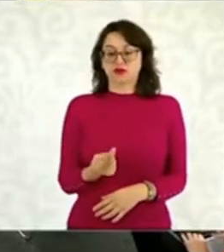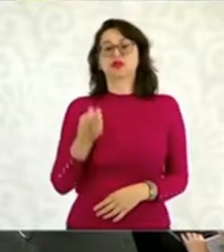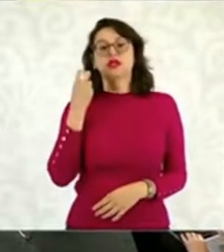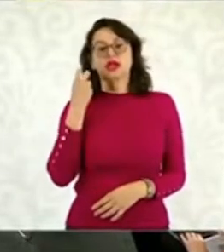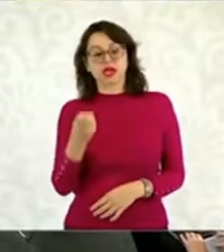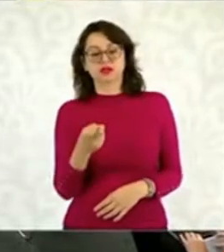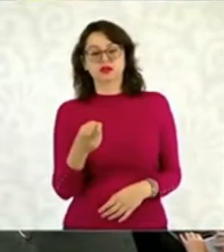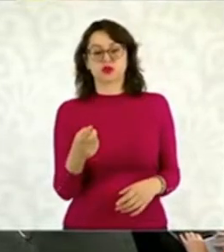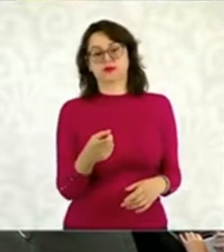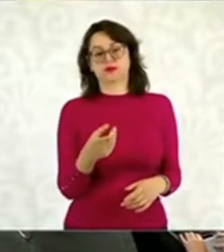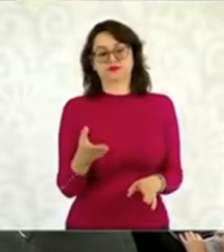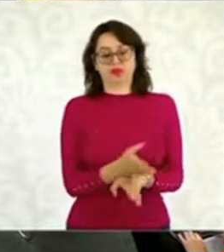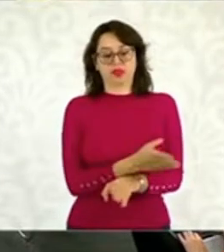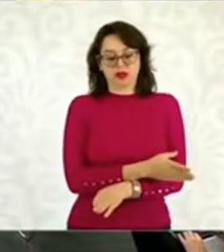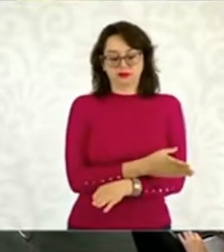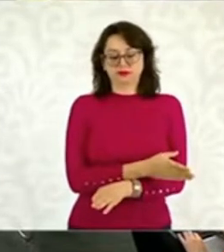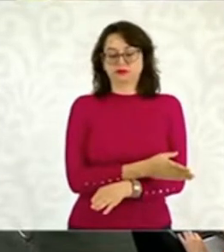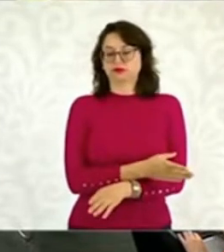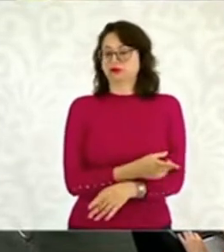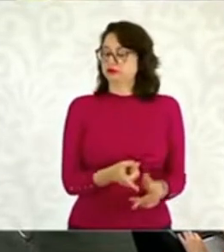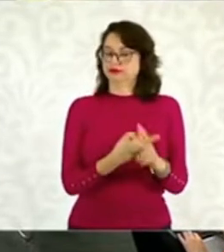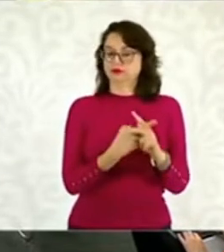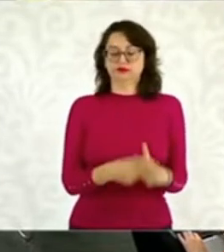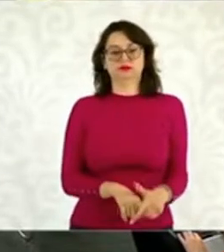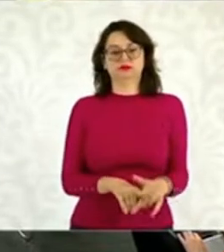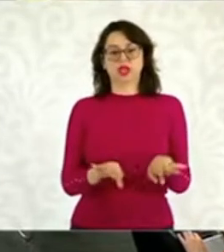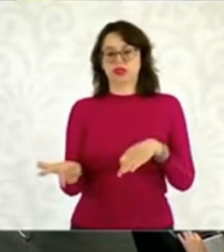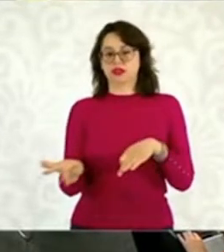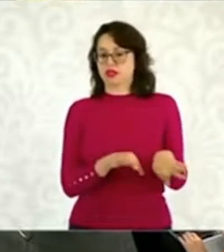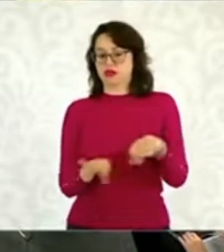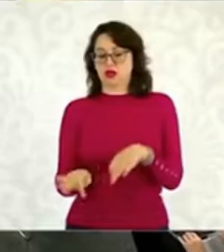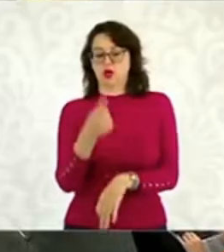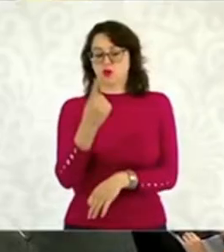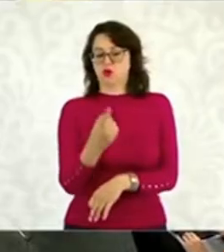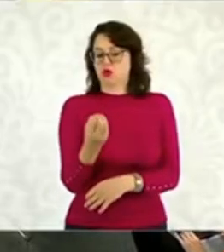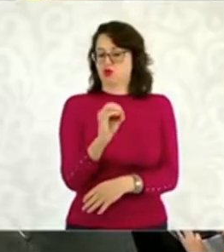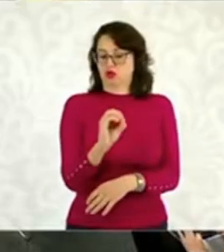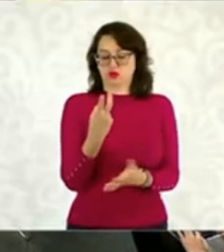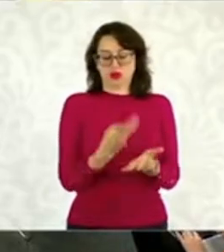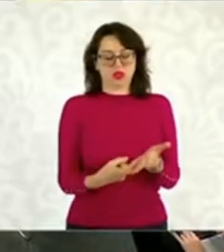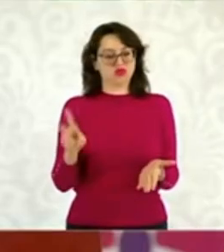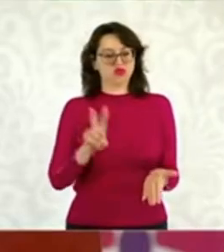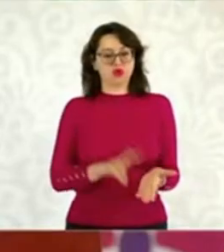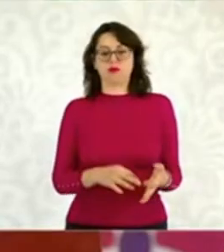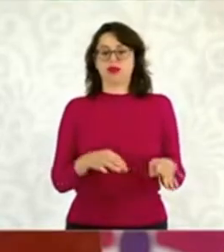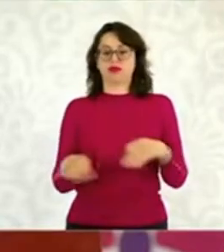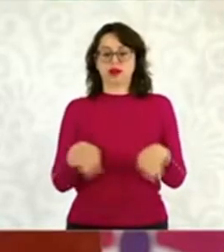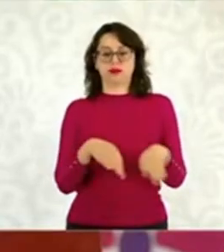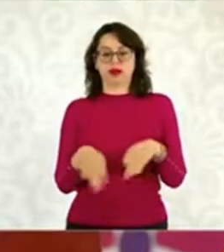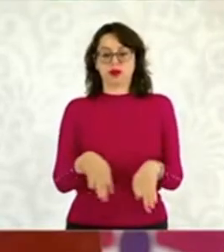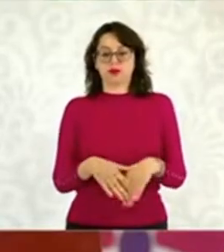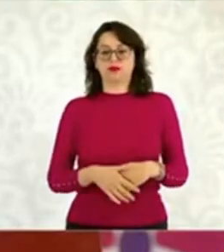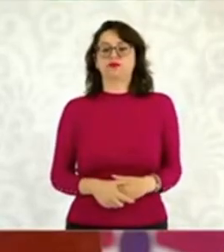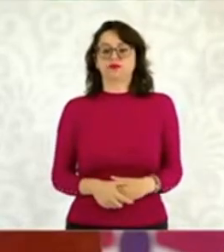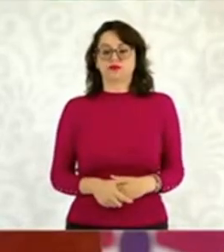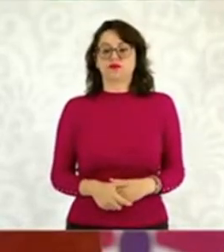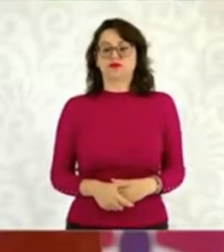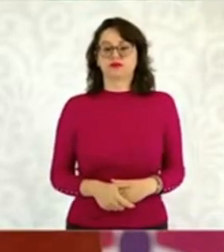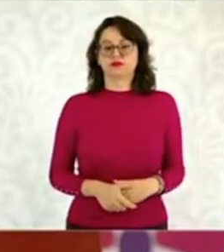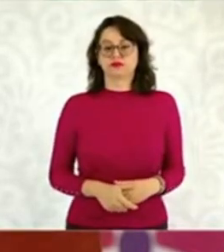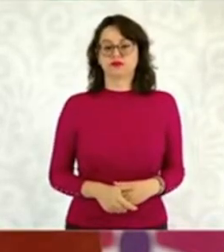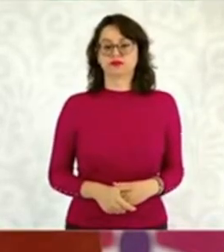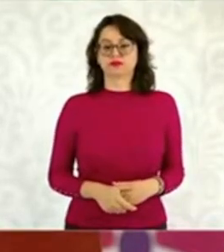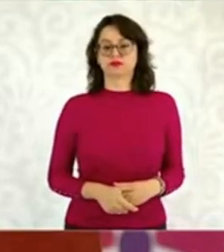trabajando desde que entramos, bueno, desde antes, pero particularmente desde el 1 de octubre a la fecha. Y ya se